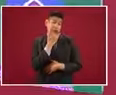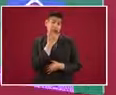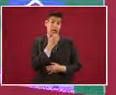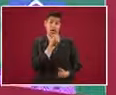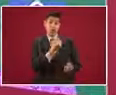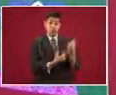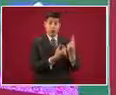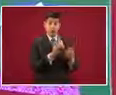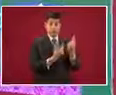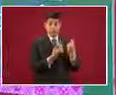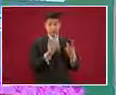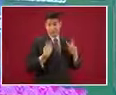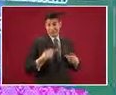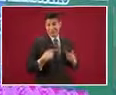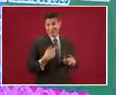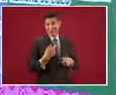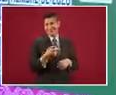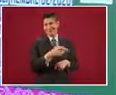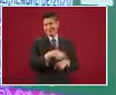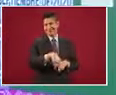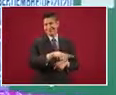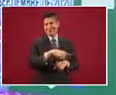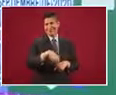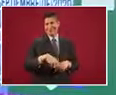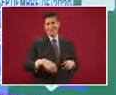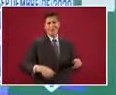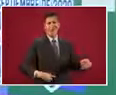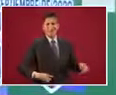nos acompañan y a veces se molestan,